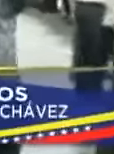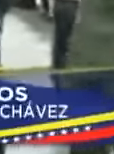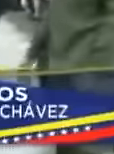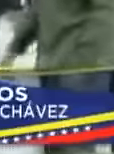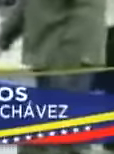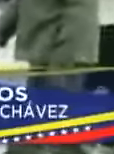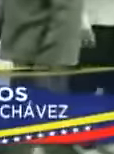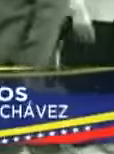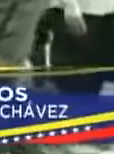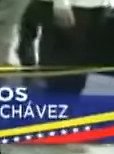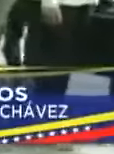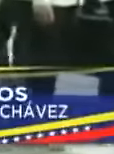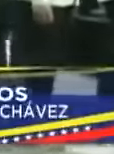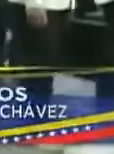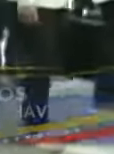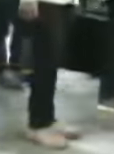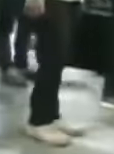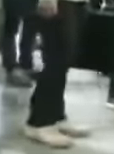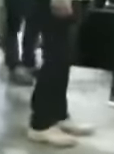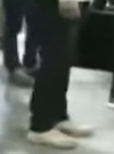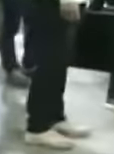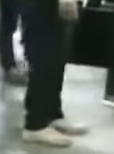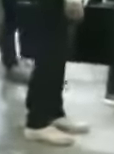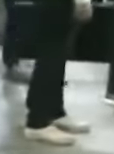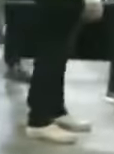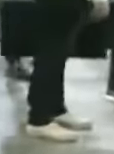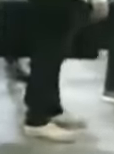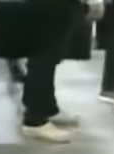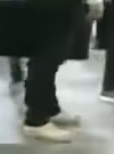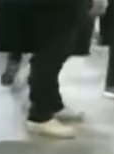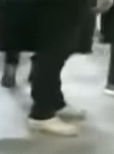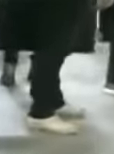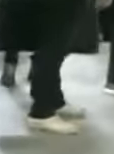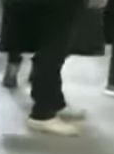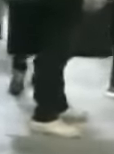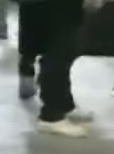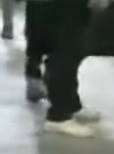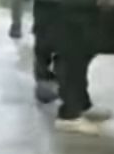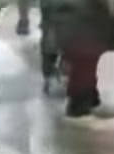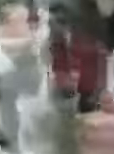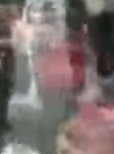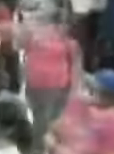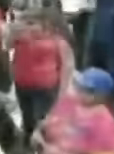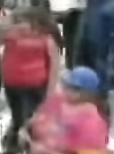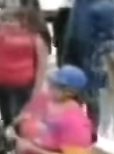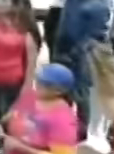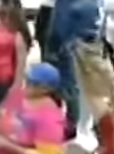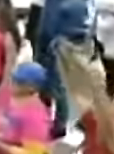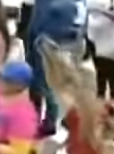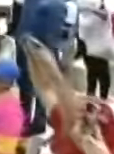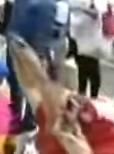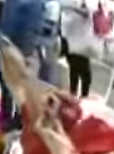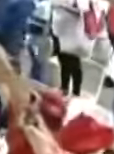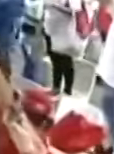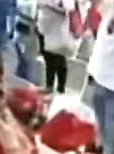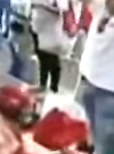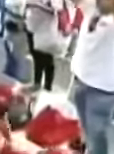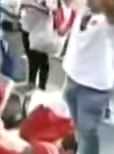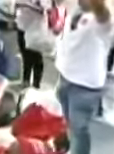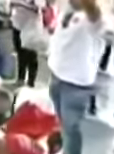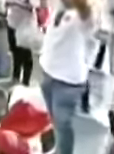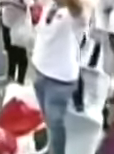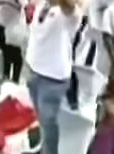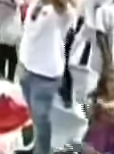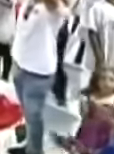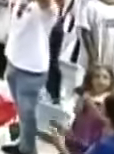Hugo Chávez al trazo de las líneas estratégicas del proyecto socialista y bolivariano, aquel 20 de octubre, un día como hoy, pero